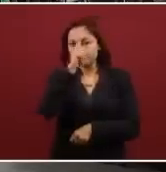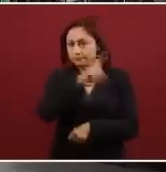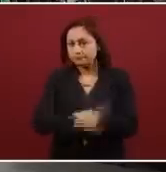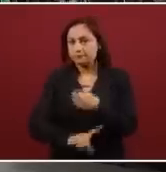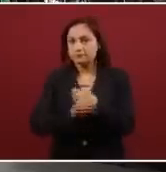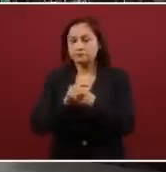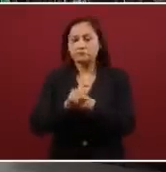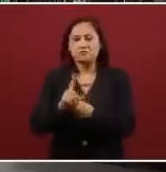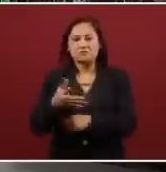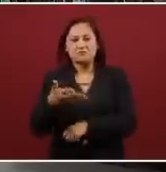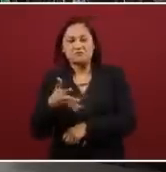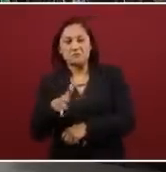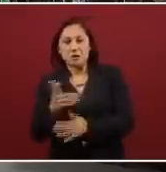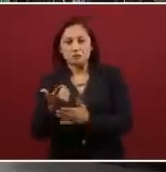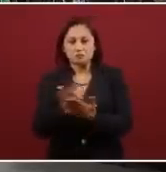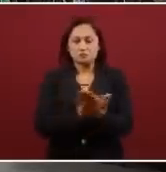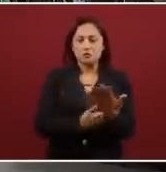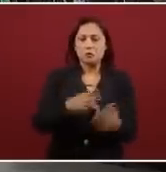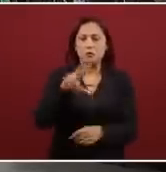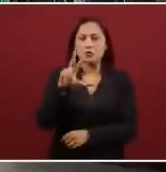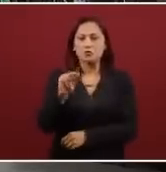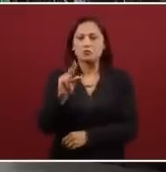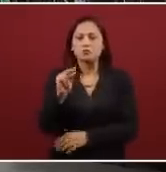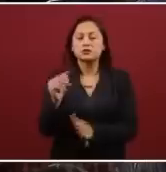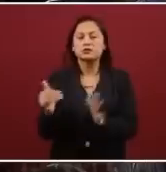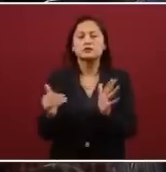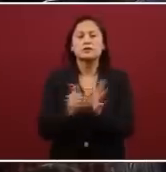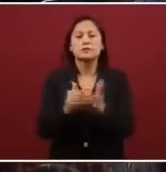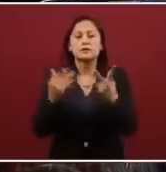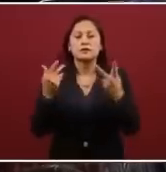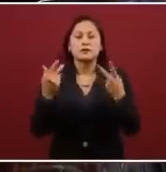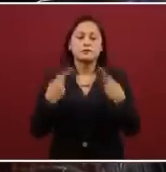de 80 mil trabajadores de la salud